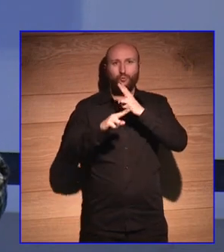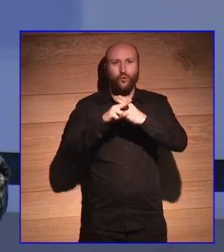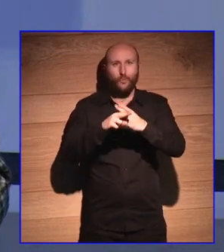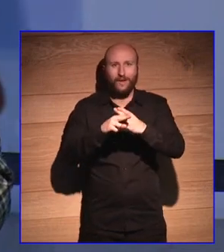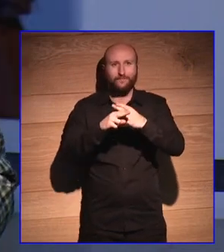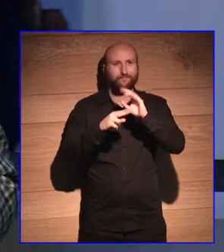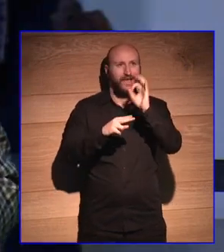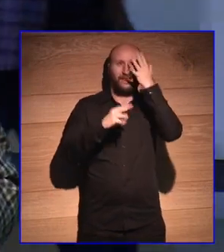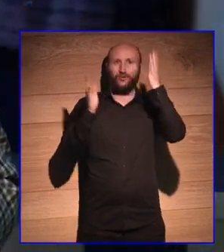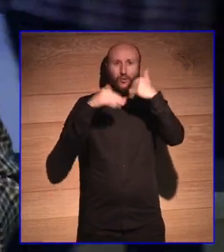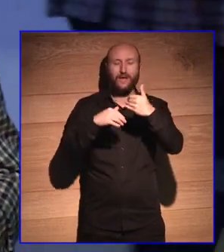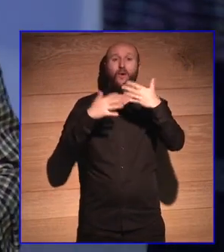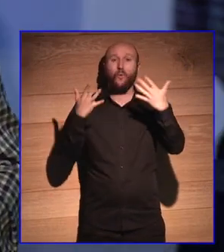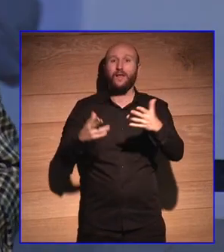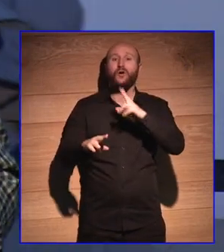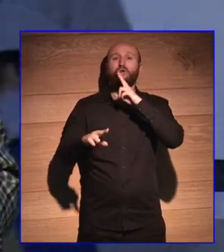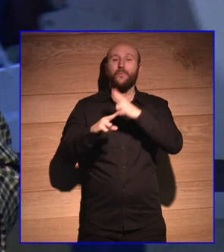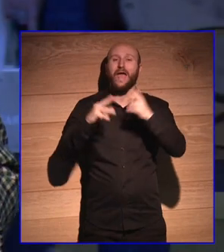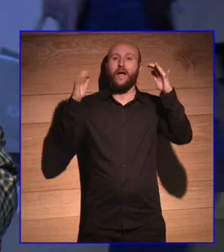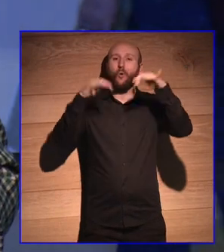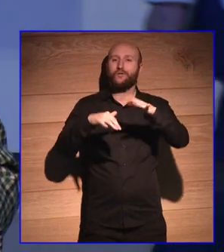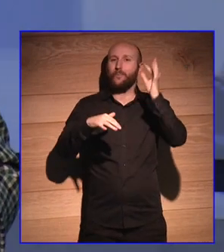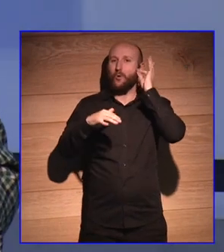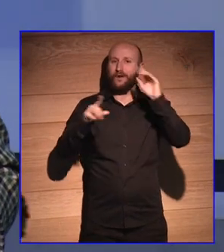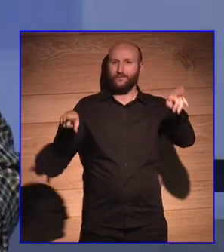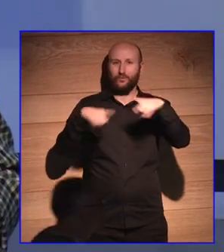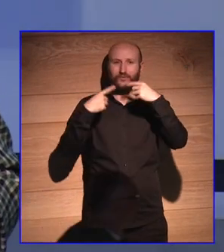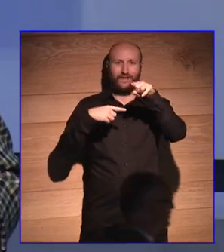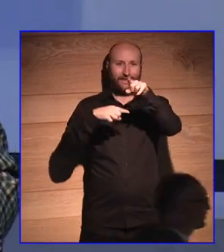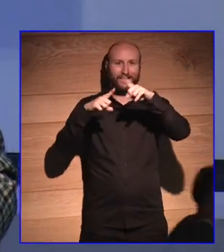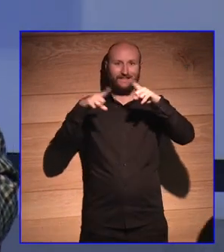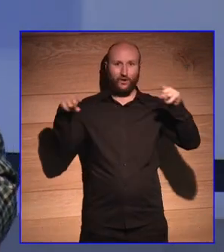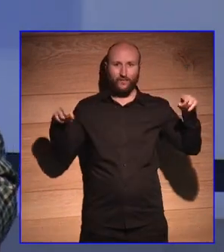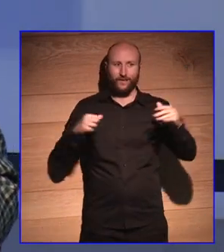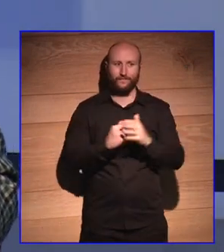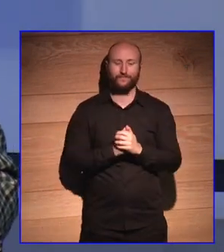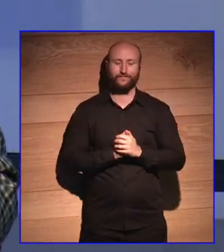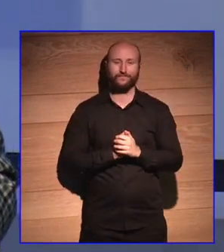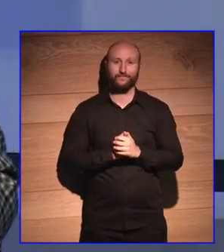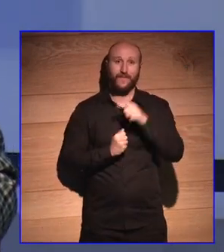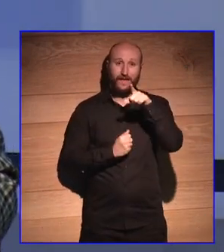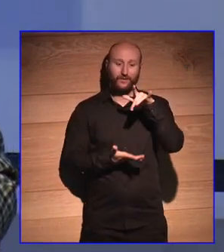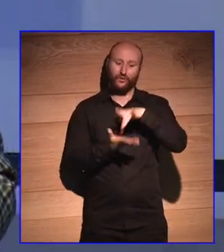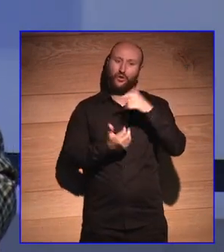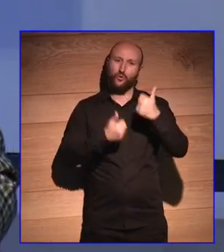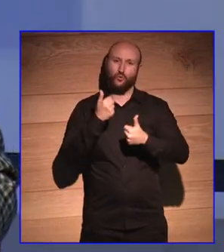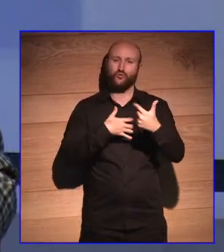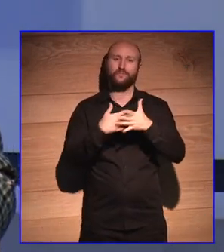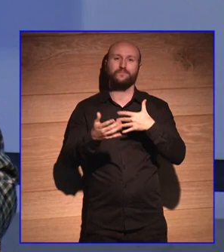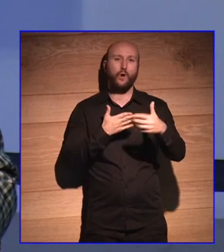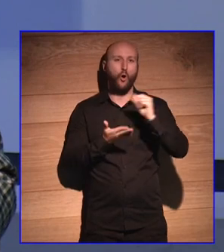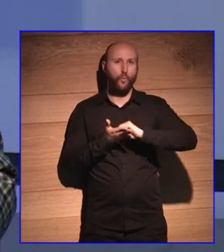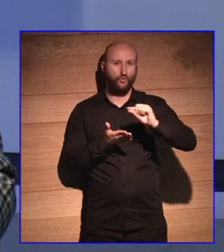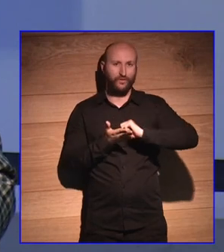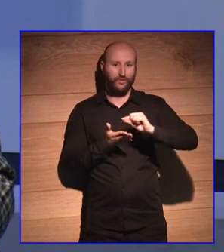encuentro de mujeres músicas en segovia y dentro de este encuentro que estamos haciendo todos los años en segovia hay un concurso de composición que este